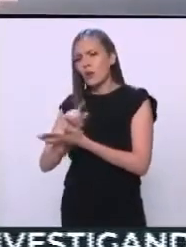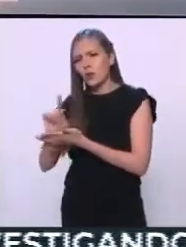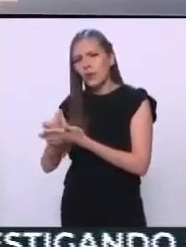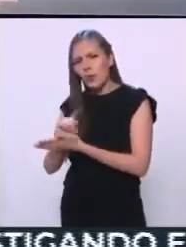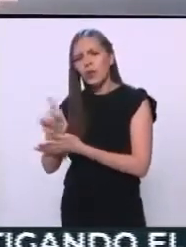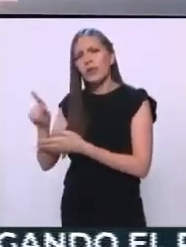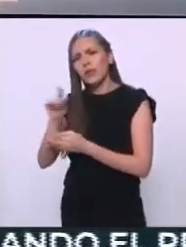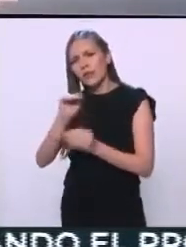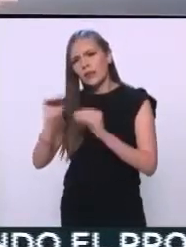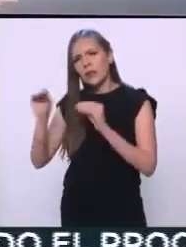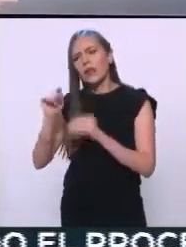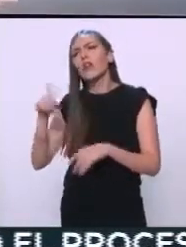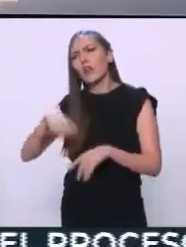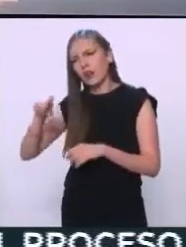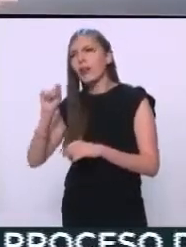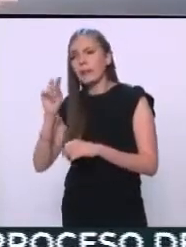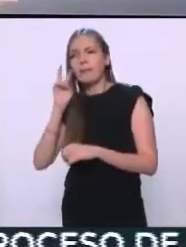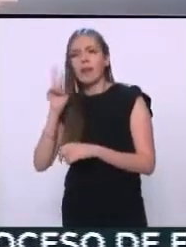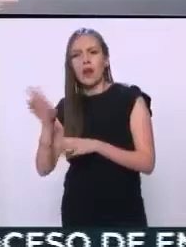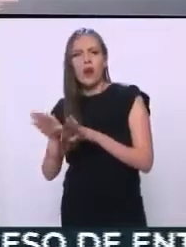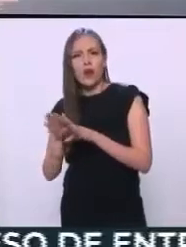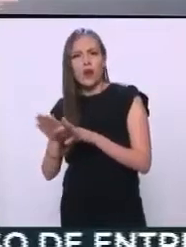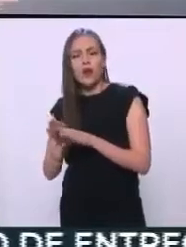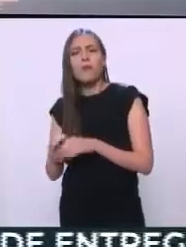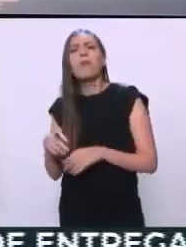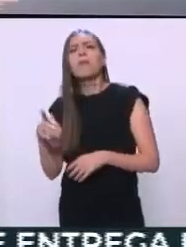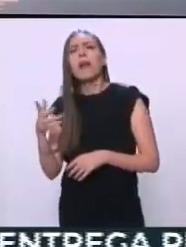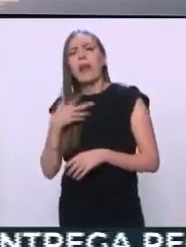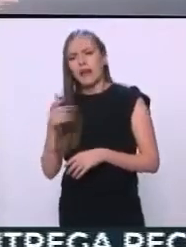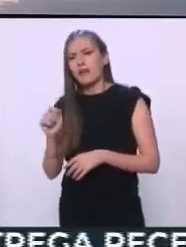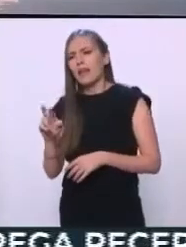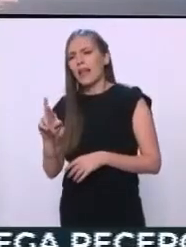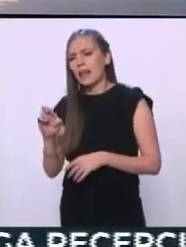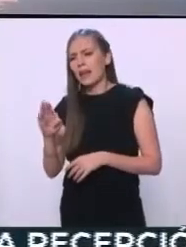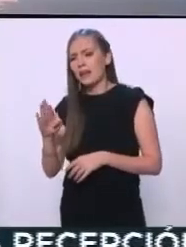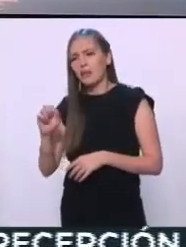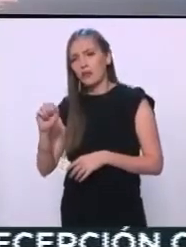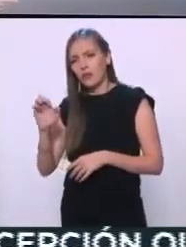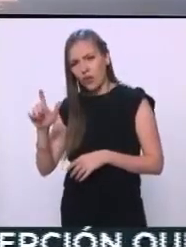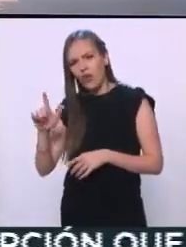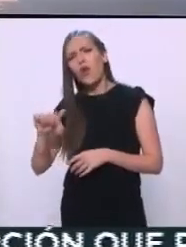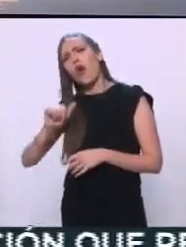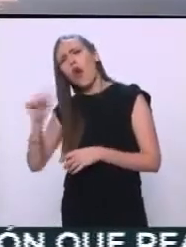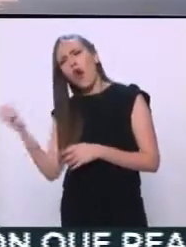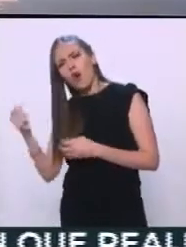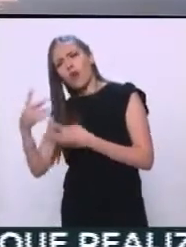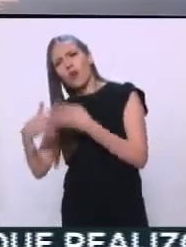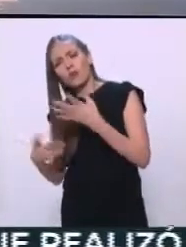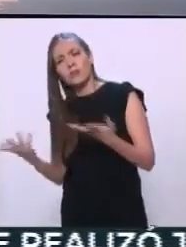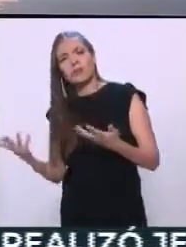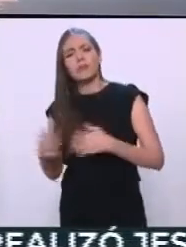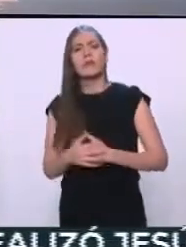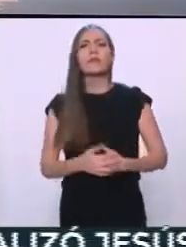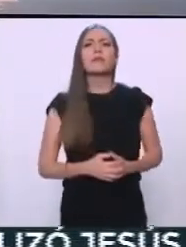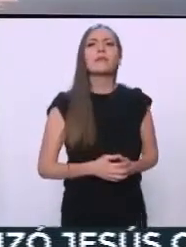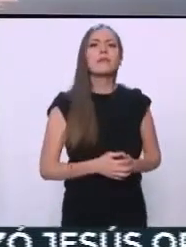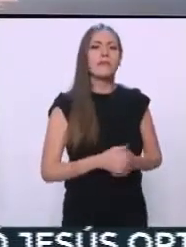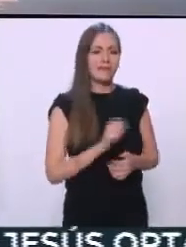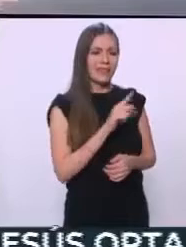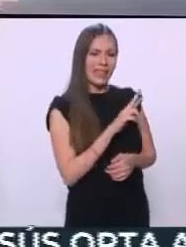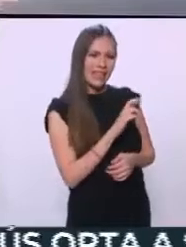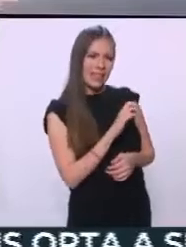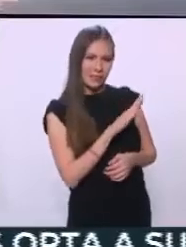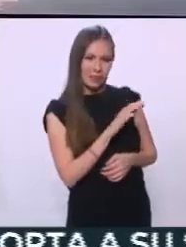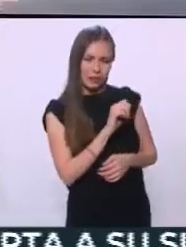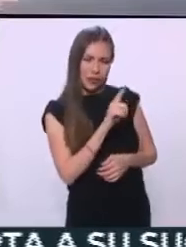ahorita cómo seguirte, pero háblanos de uno. Está el caso Repsol, pero hay más. Sí, el caso Repsol, yo no estoy tan seguro que se pueda